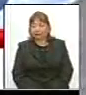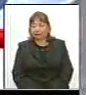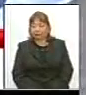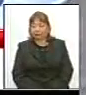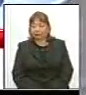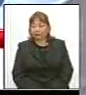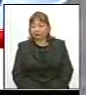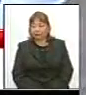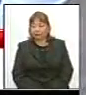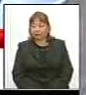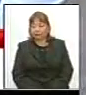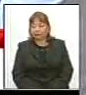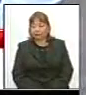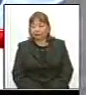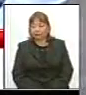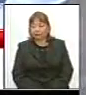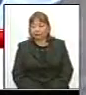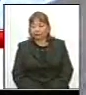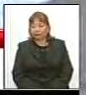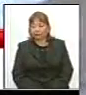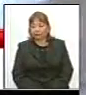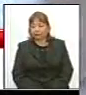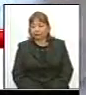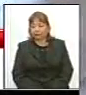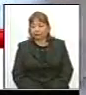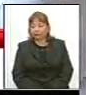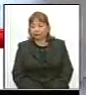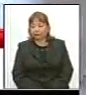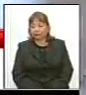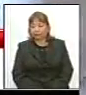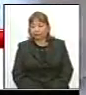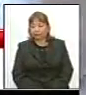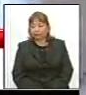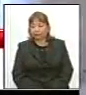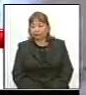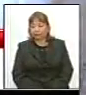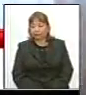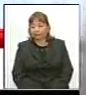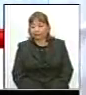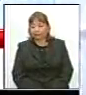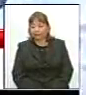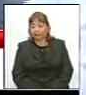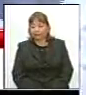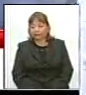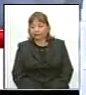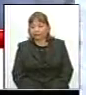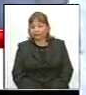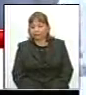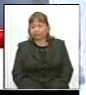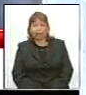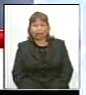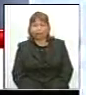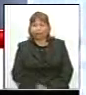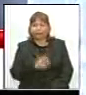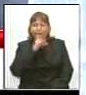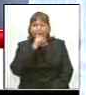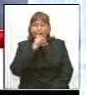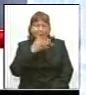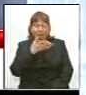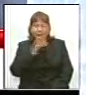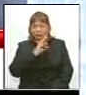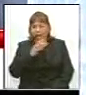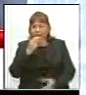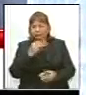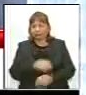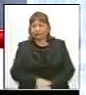yo no lo he interrumpido y le pido que escuche si tiene a bien. Y si no, sí va a ser guardar el silencio. El artículo 30,